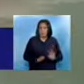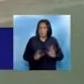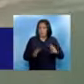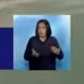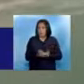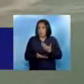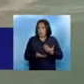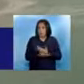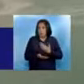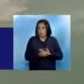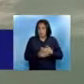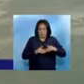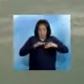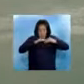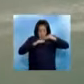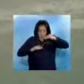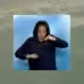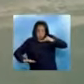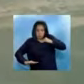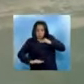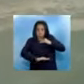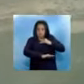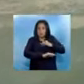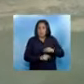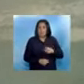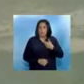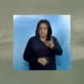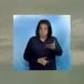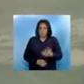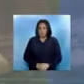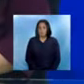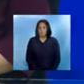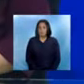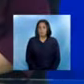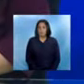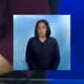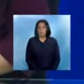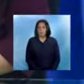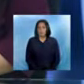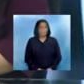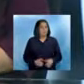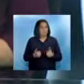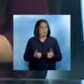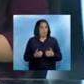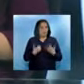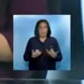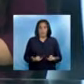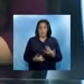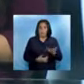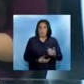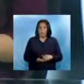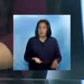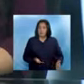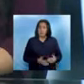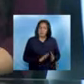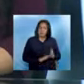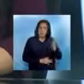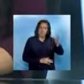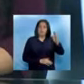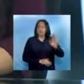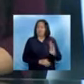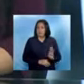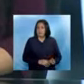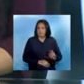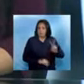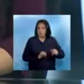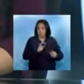nueva Costa Verde, damos pase a estudios. Bien, y ahora damos pase a la secuencia rumbo a Río